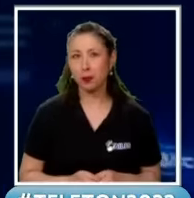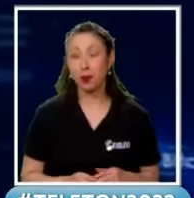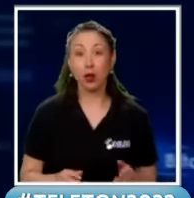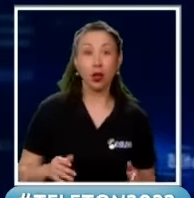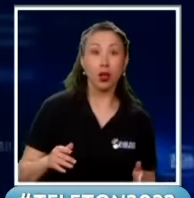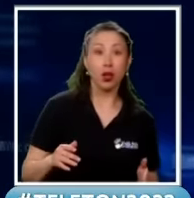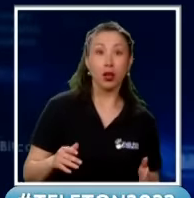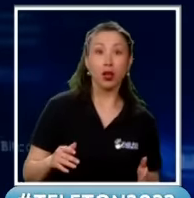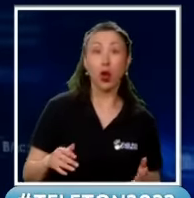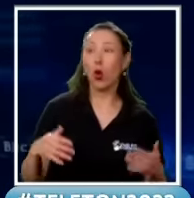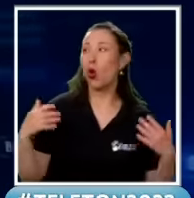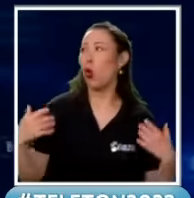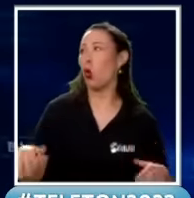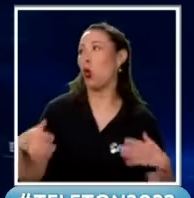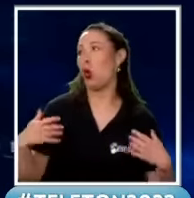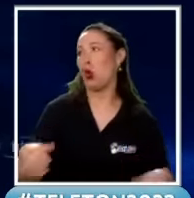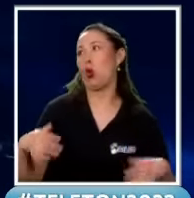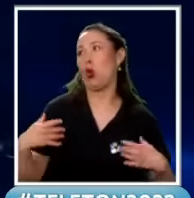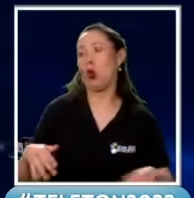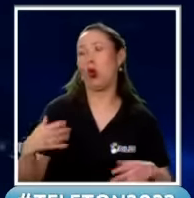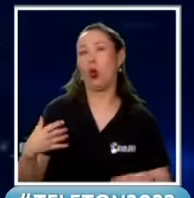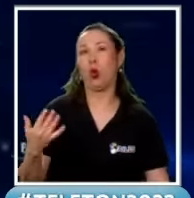Weón, impresionante.